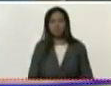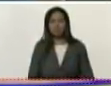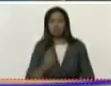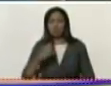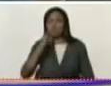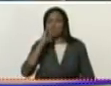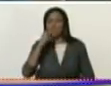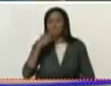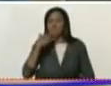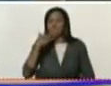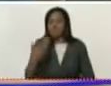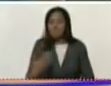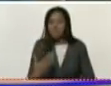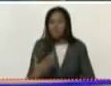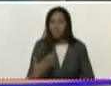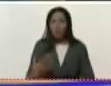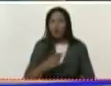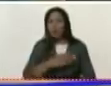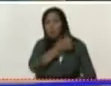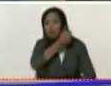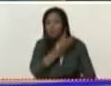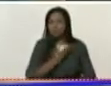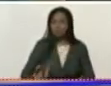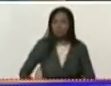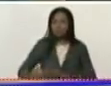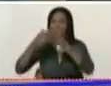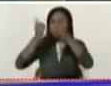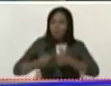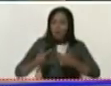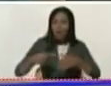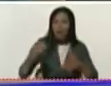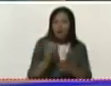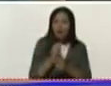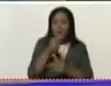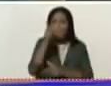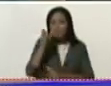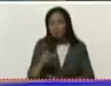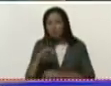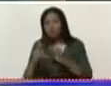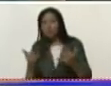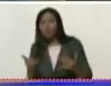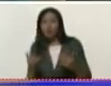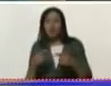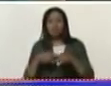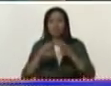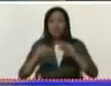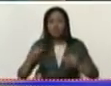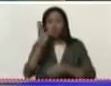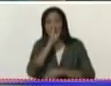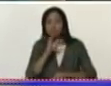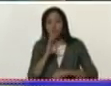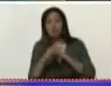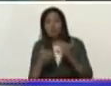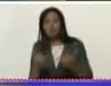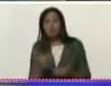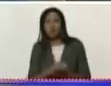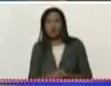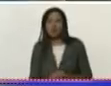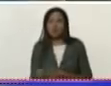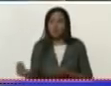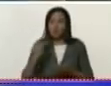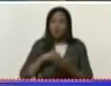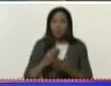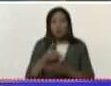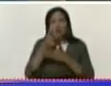Exigimos de las autoridades brasileras sean capturados los asaltantes que están en territorio brasileño y se devuelvan